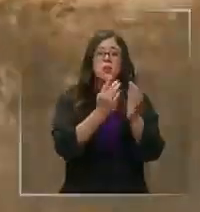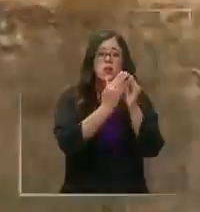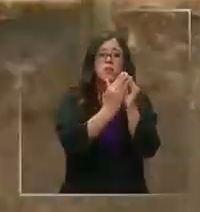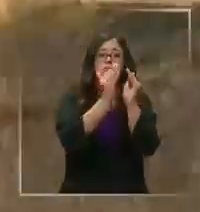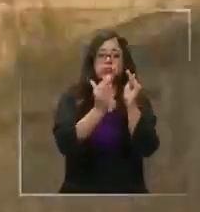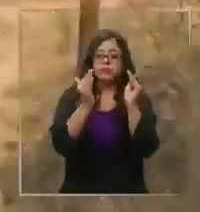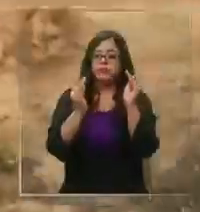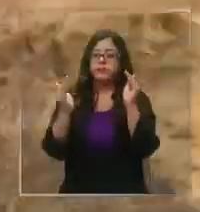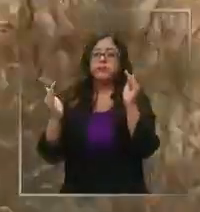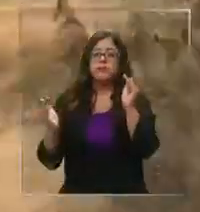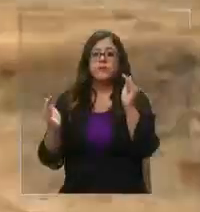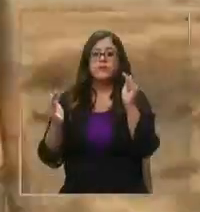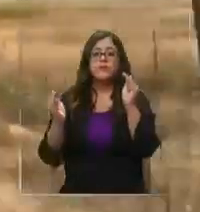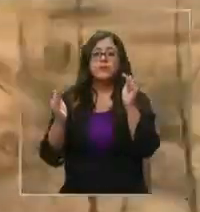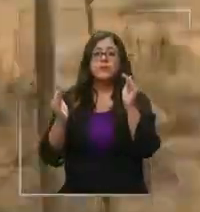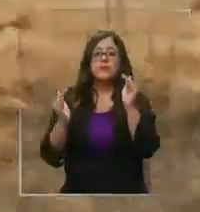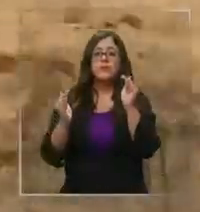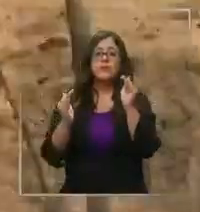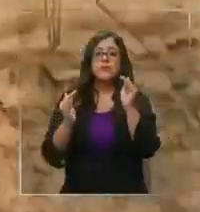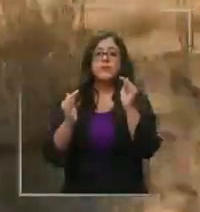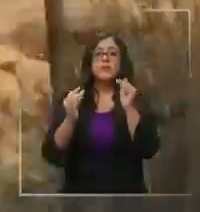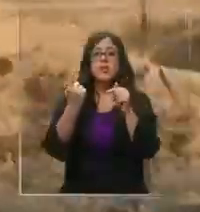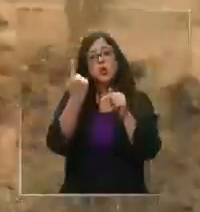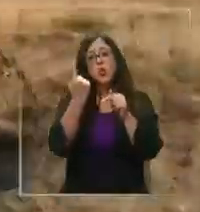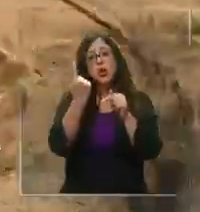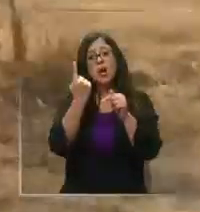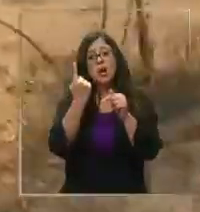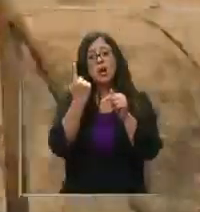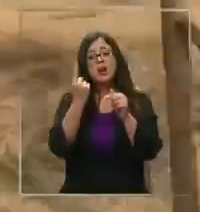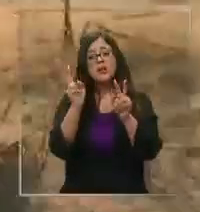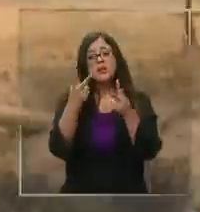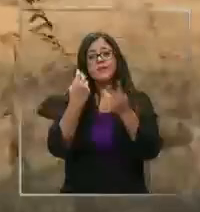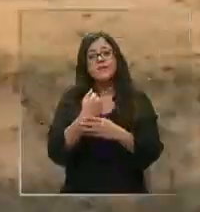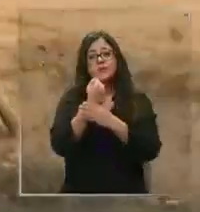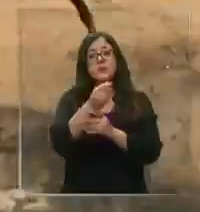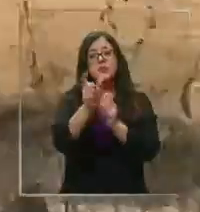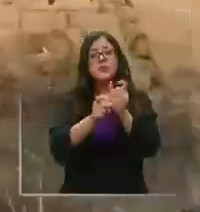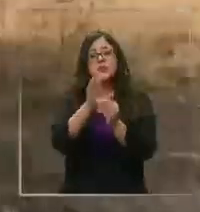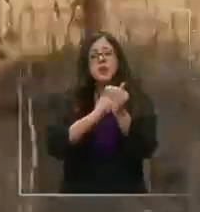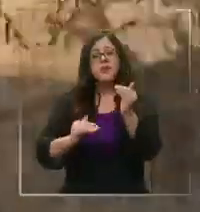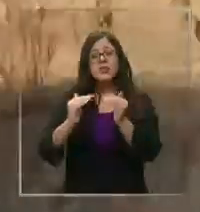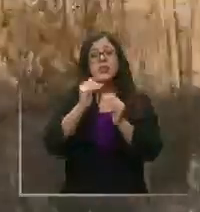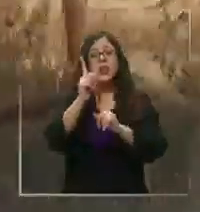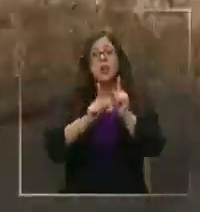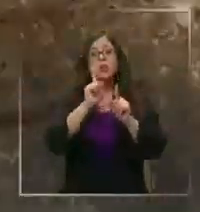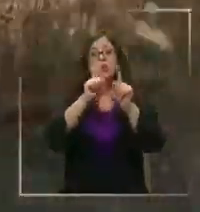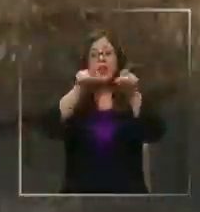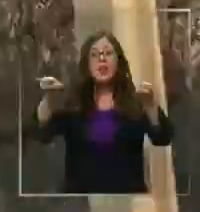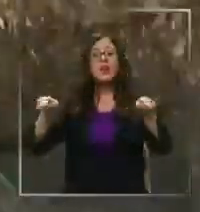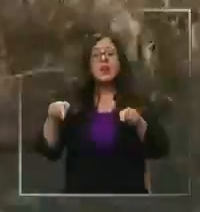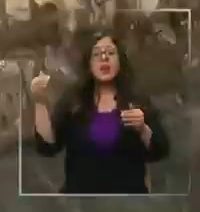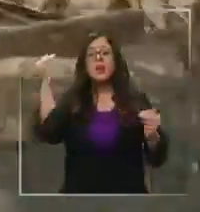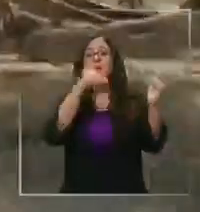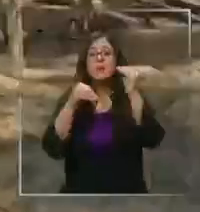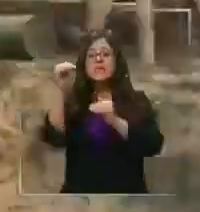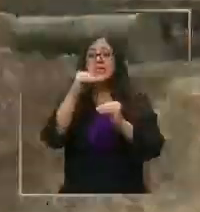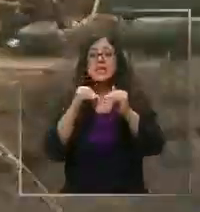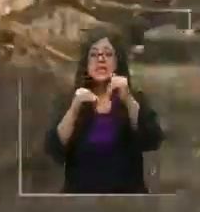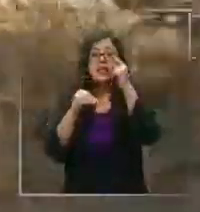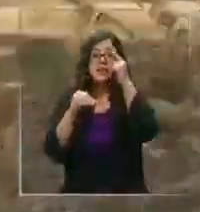otra. Y una y otra se defendió gracias a la ayuda de los vecinos. Algunos tenían piscinas, tenían